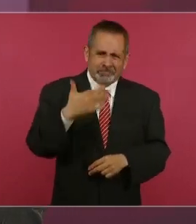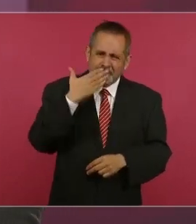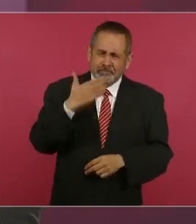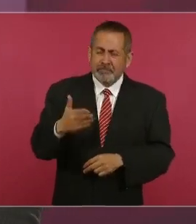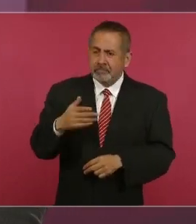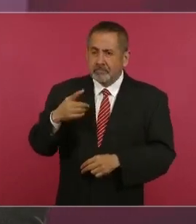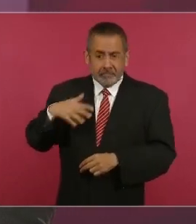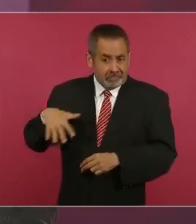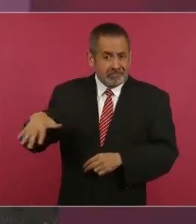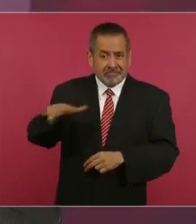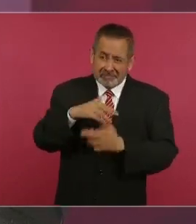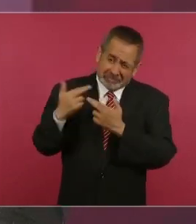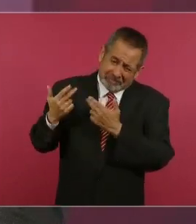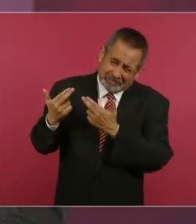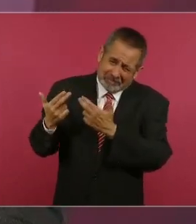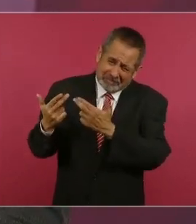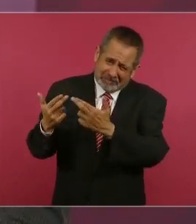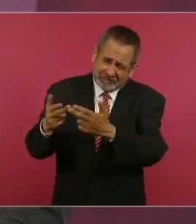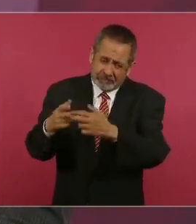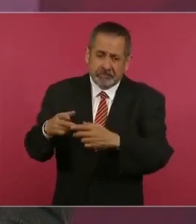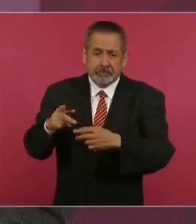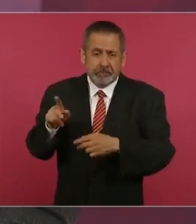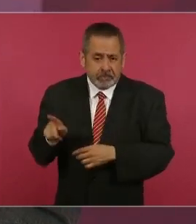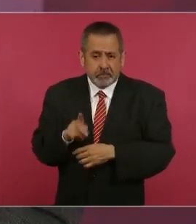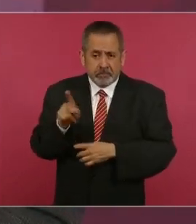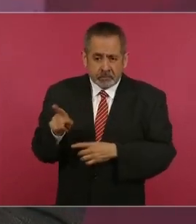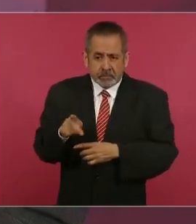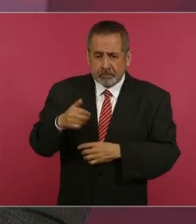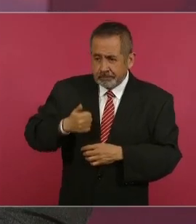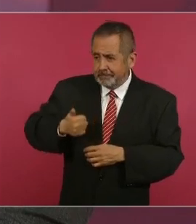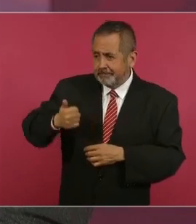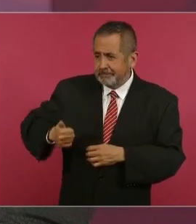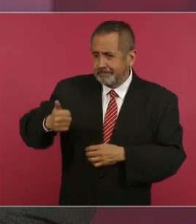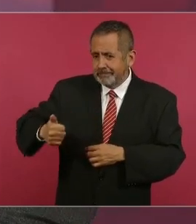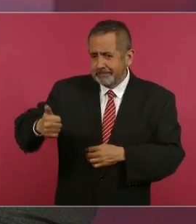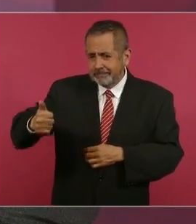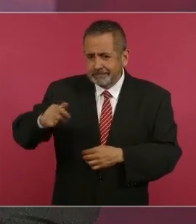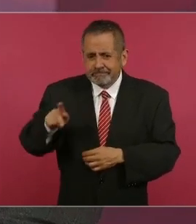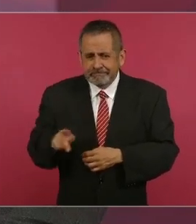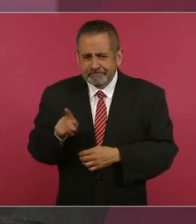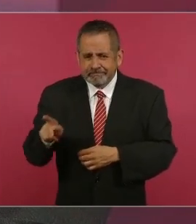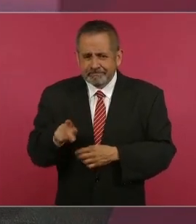todos los daños, pueblo por pueblo.